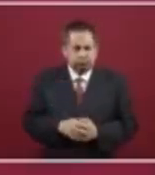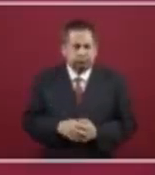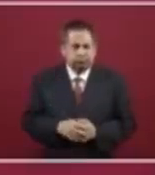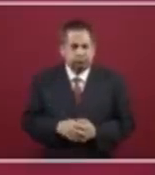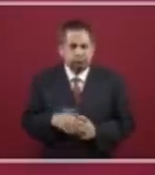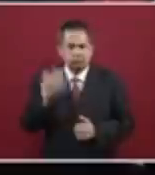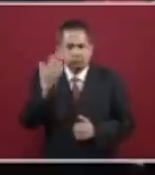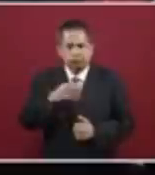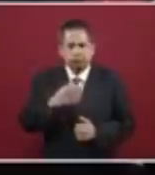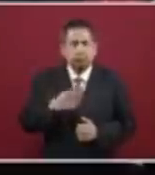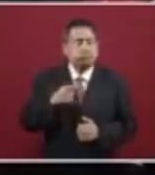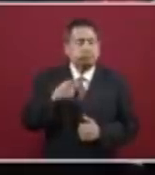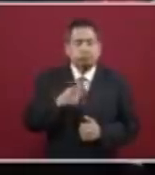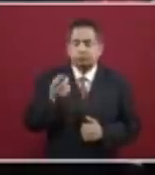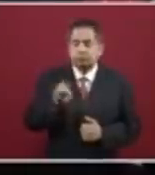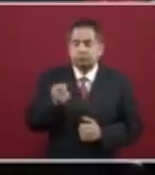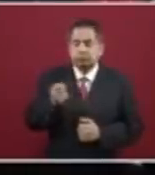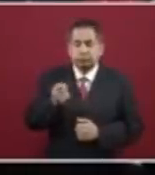la secretaría